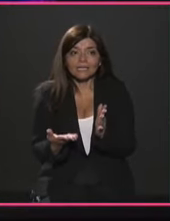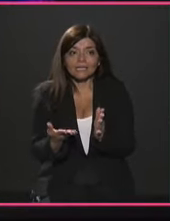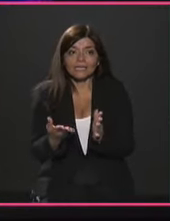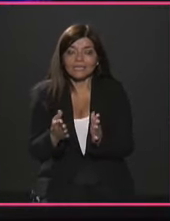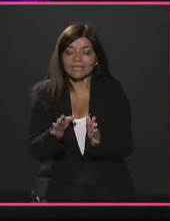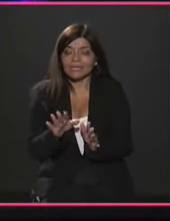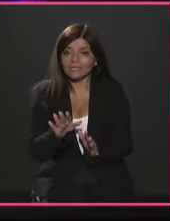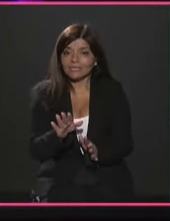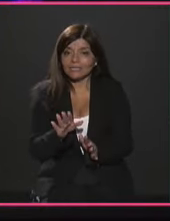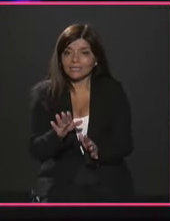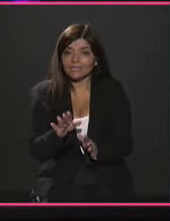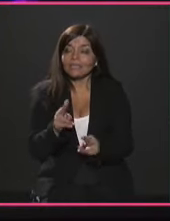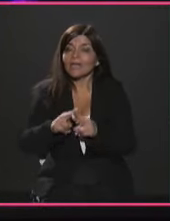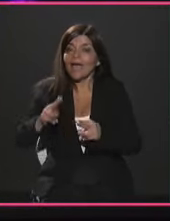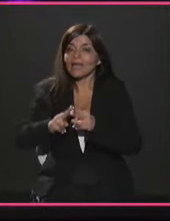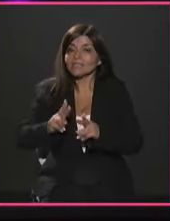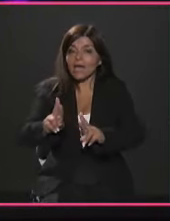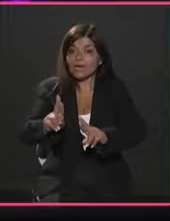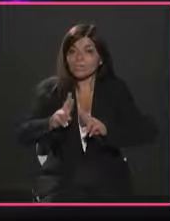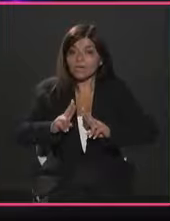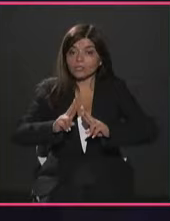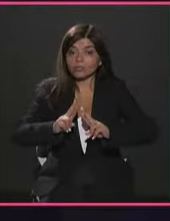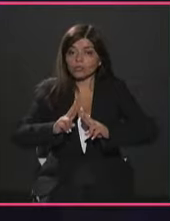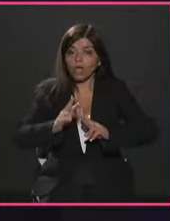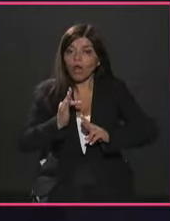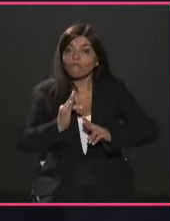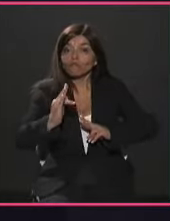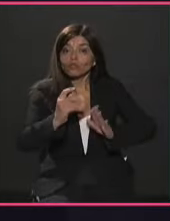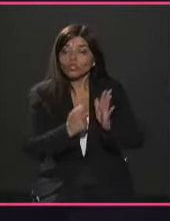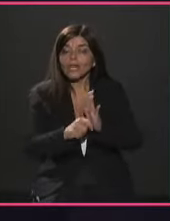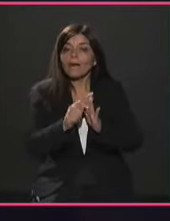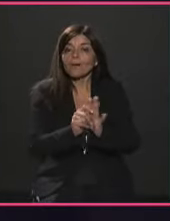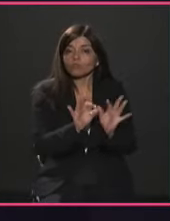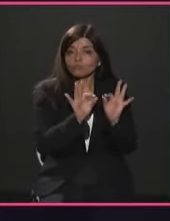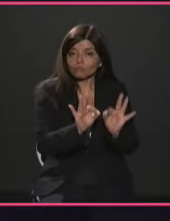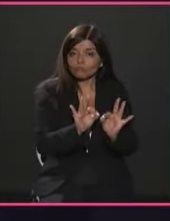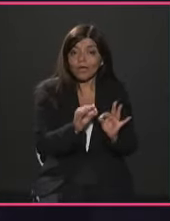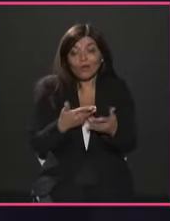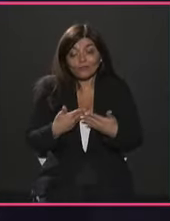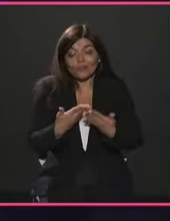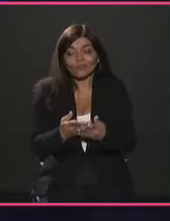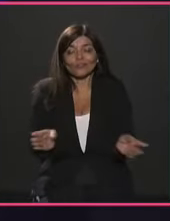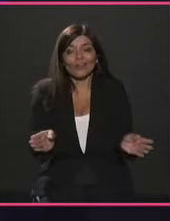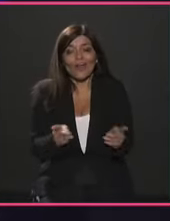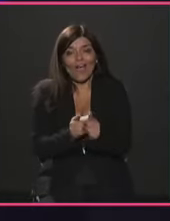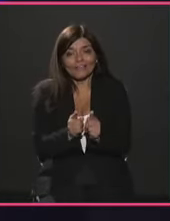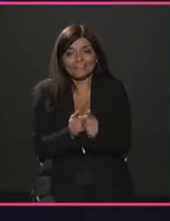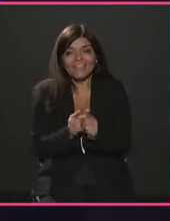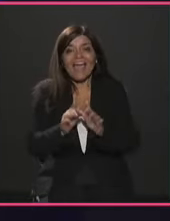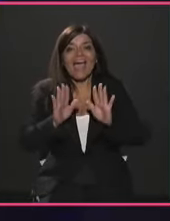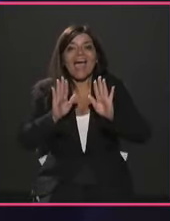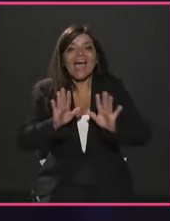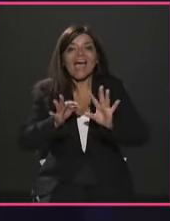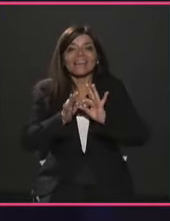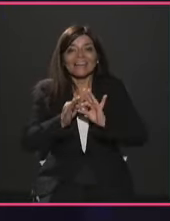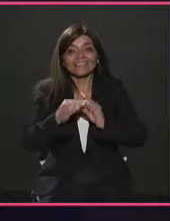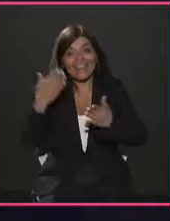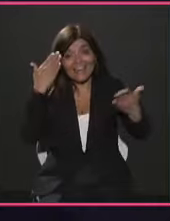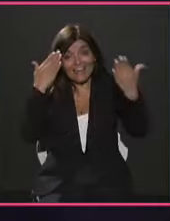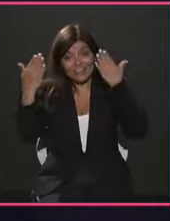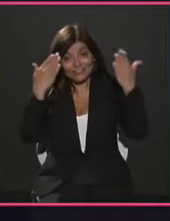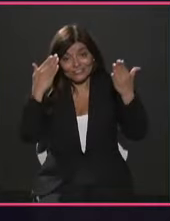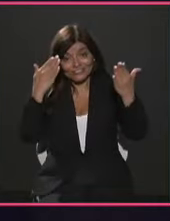de de generar resultados que tienen futuro terapéutico y con eso concluyo de nuevo les doy muchas gracias y